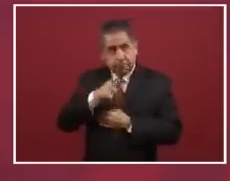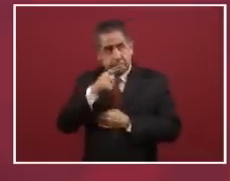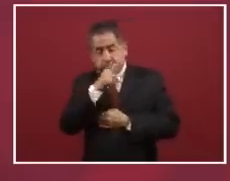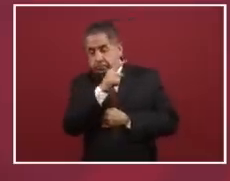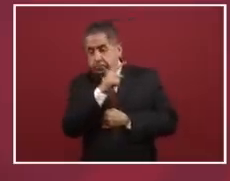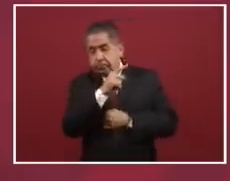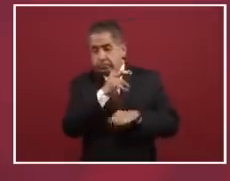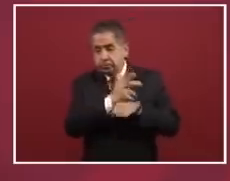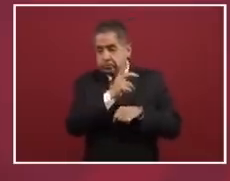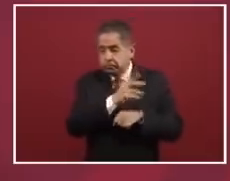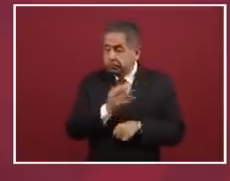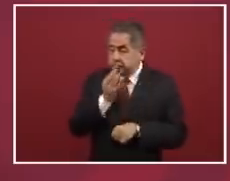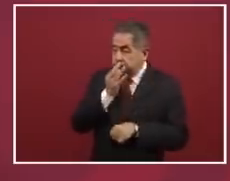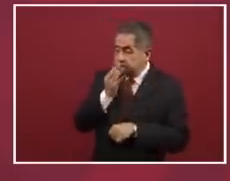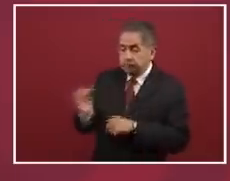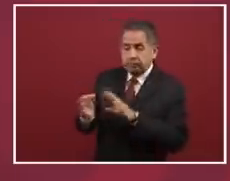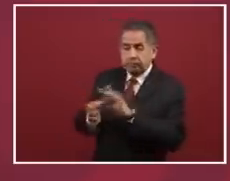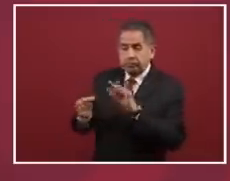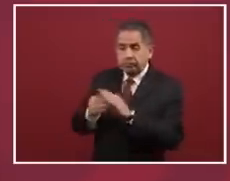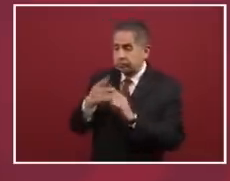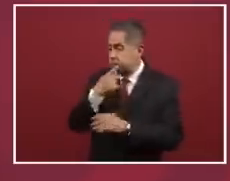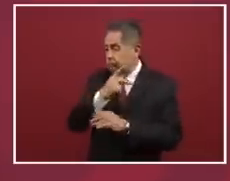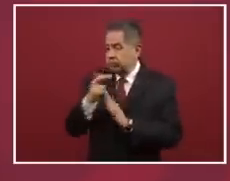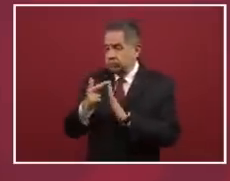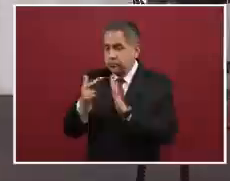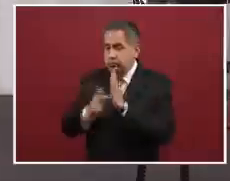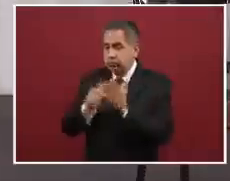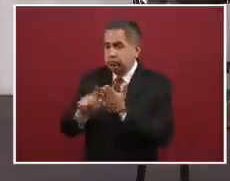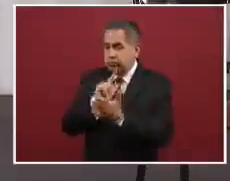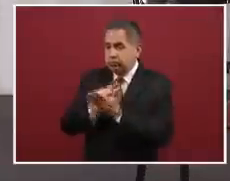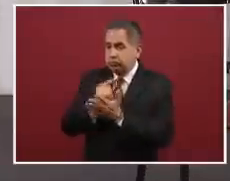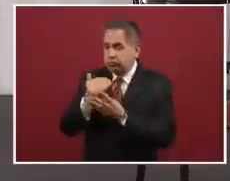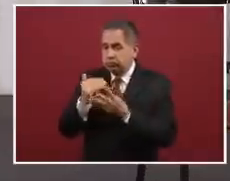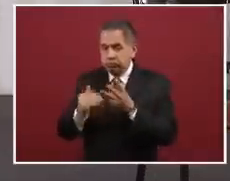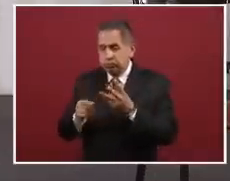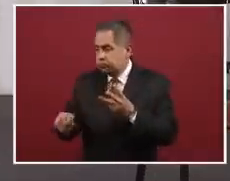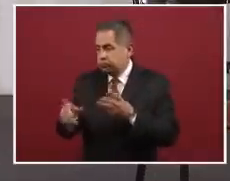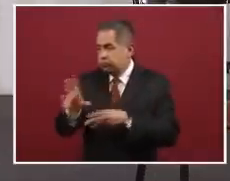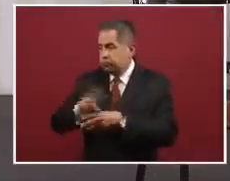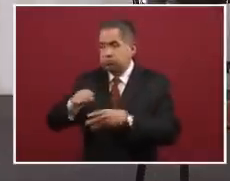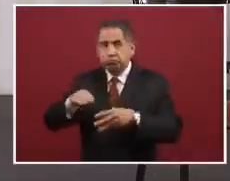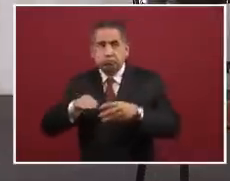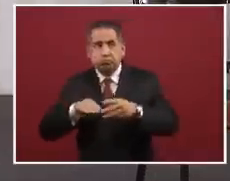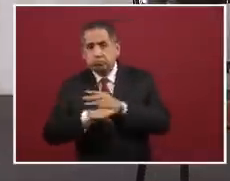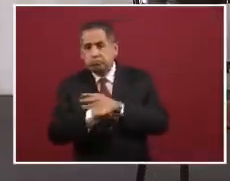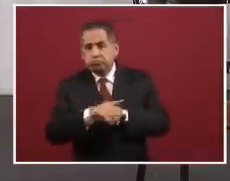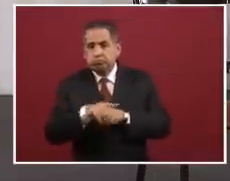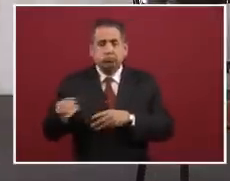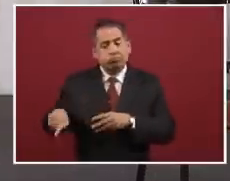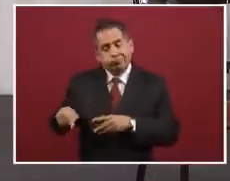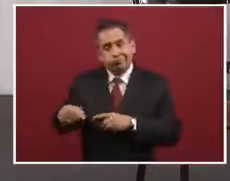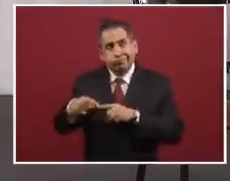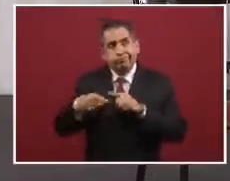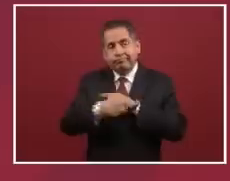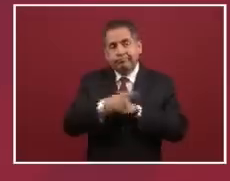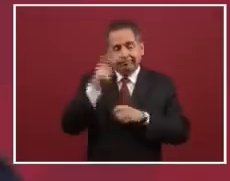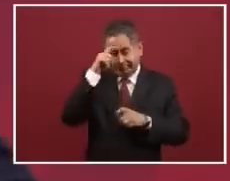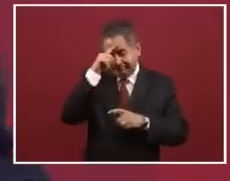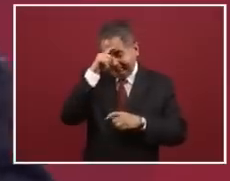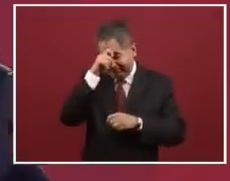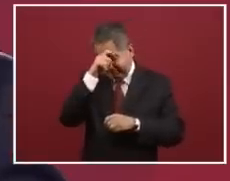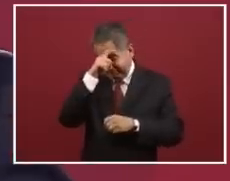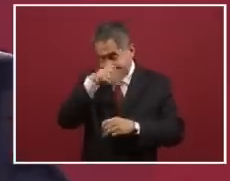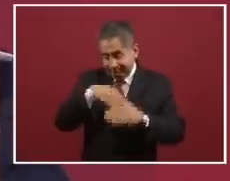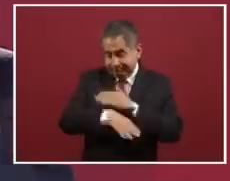los norteamericanos tienen sus leyes, sus decisiones, y no te van a permitir o vas a sufrir mucho para poder estar en Estados